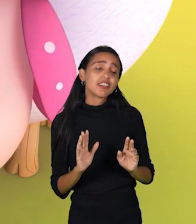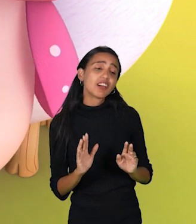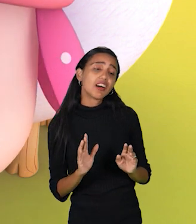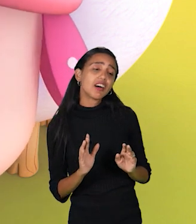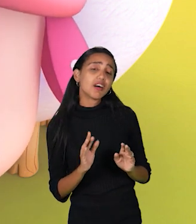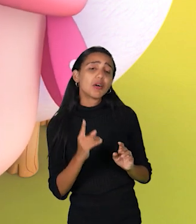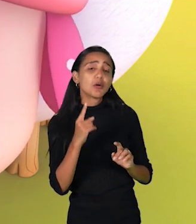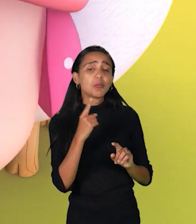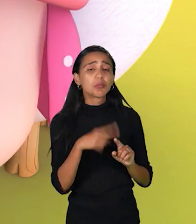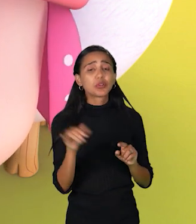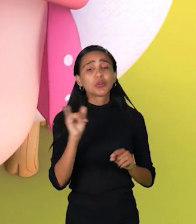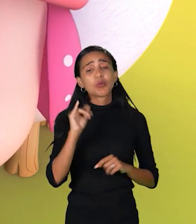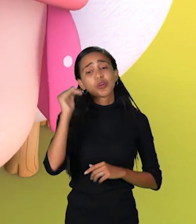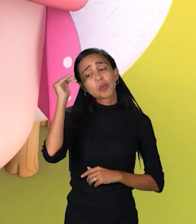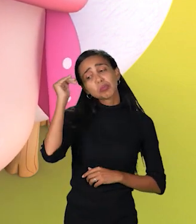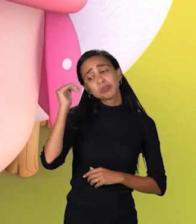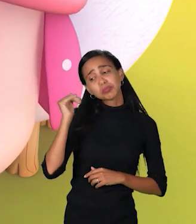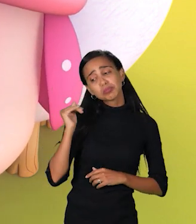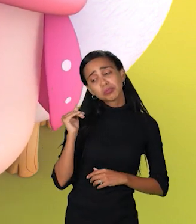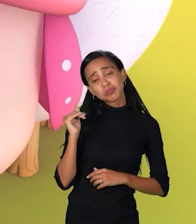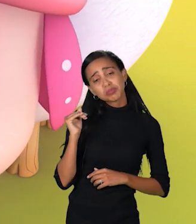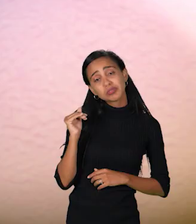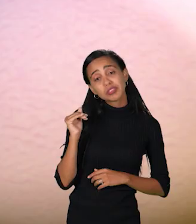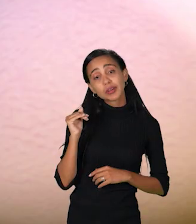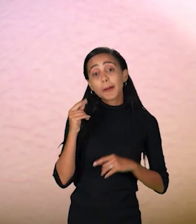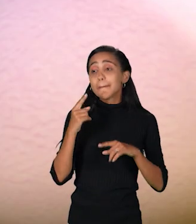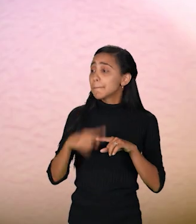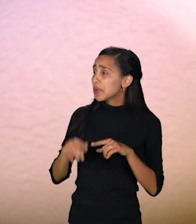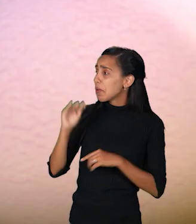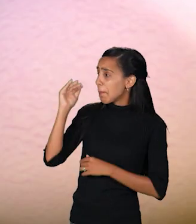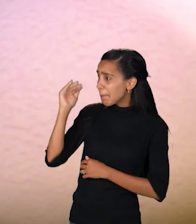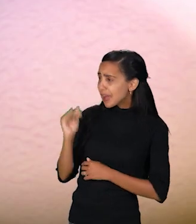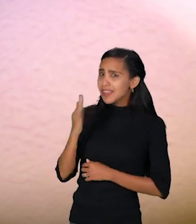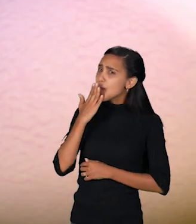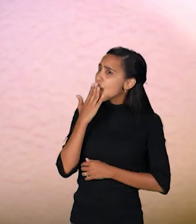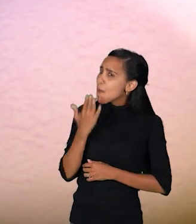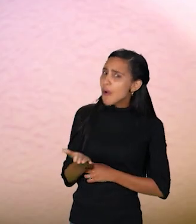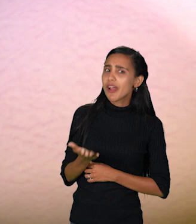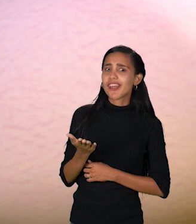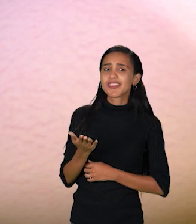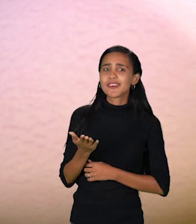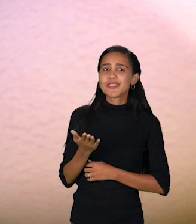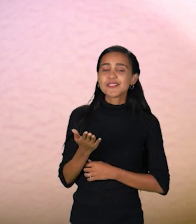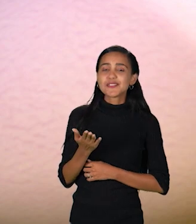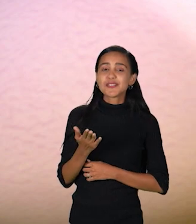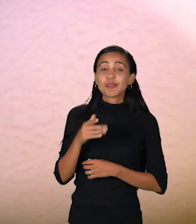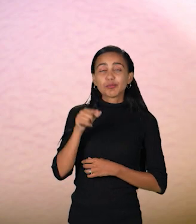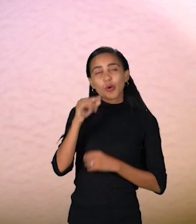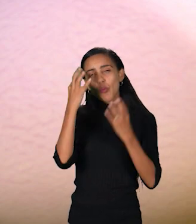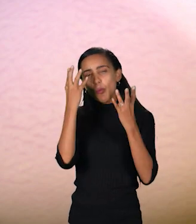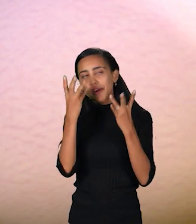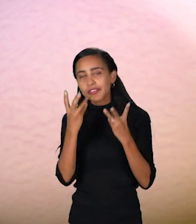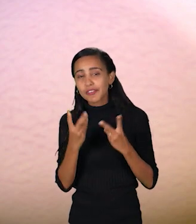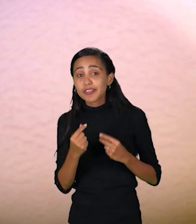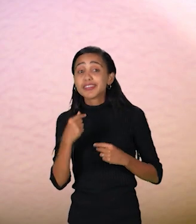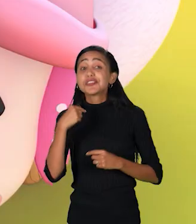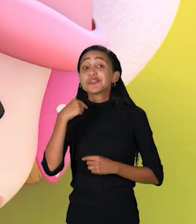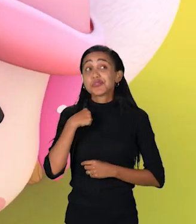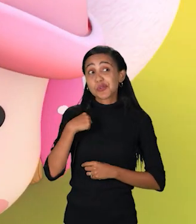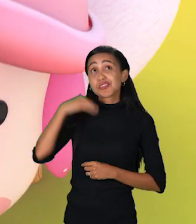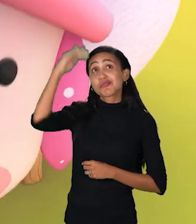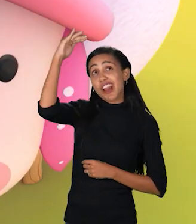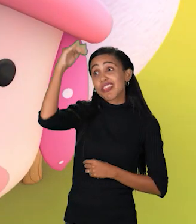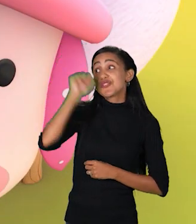pero sigo siendo pequeña. Pero si ser pequeña es maravilloso. ¿Cuántas veces habré deseado yo ser